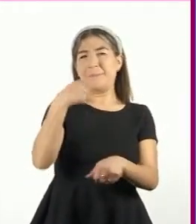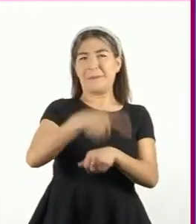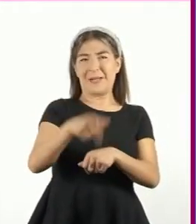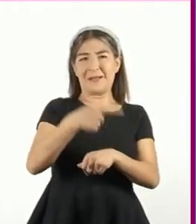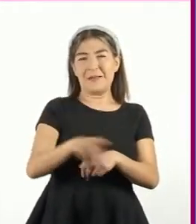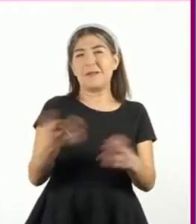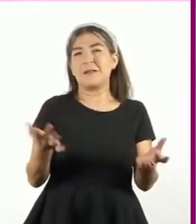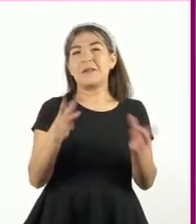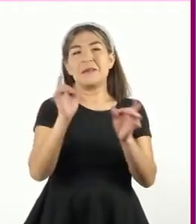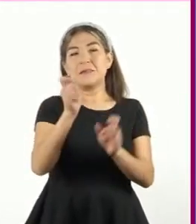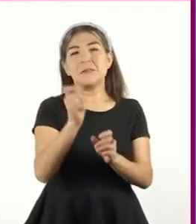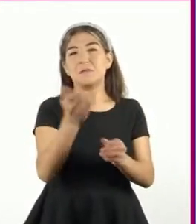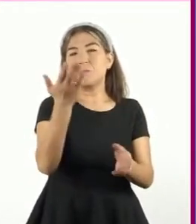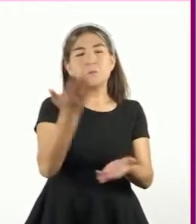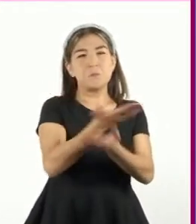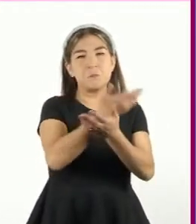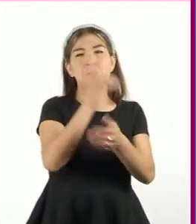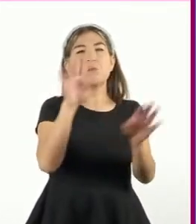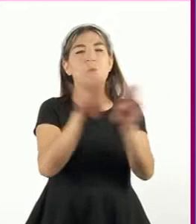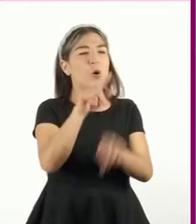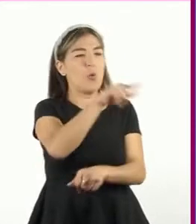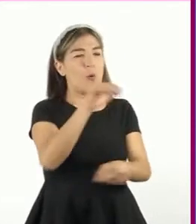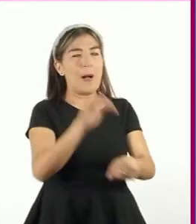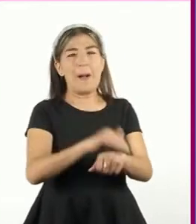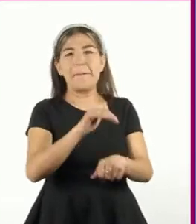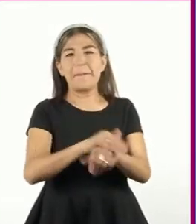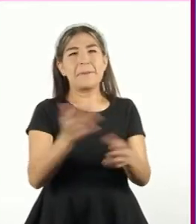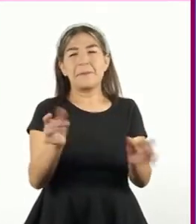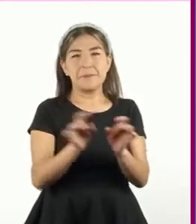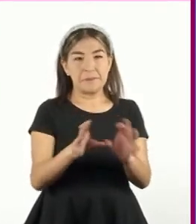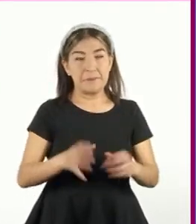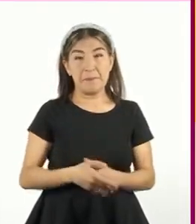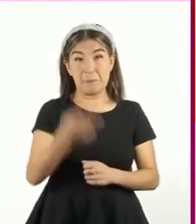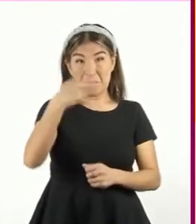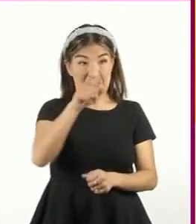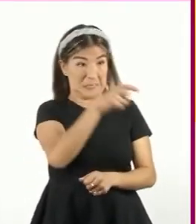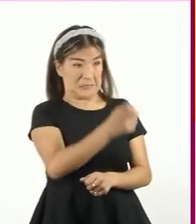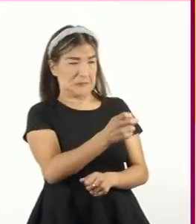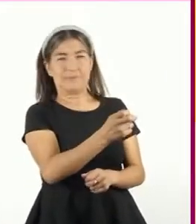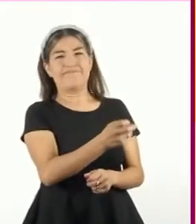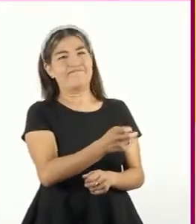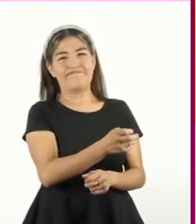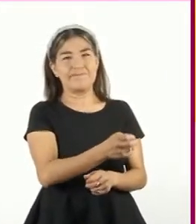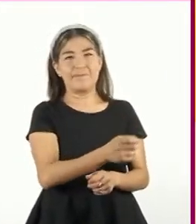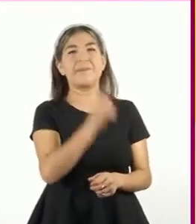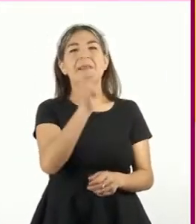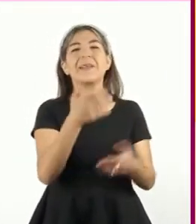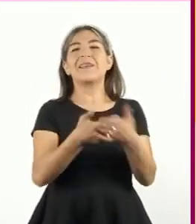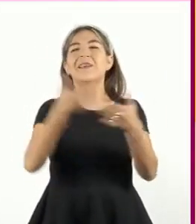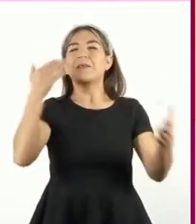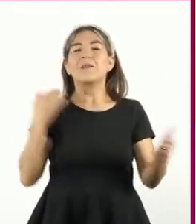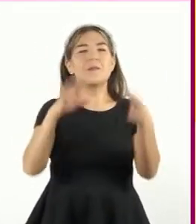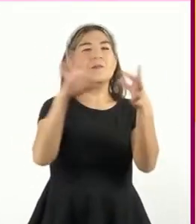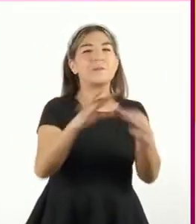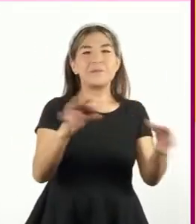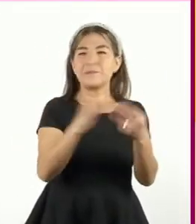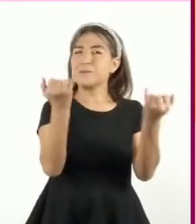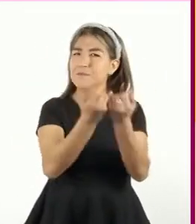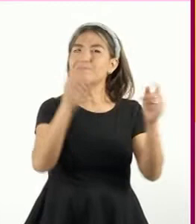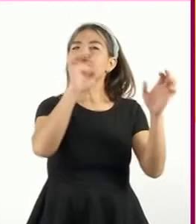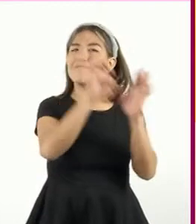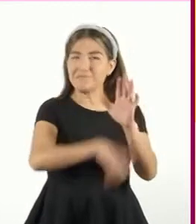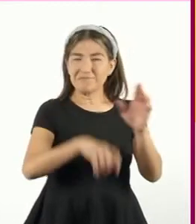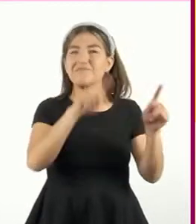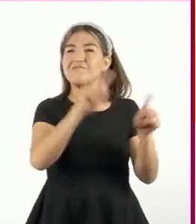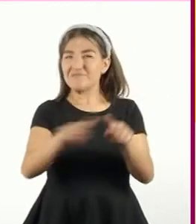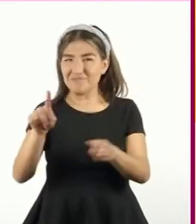una acción intencional de su amigo, pero esto no fue así. Como el anterior, hay muchos ejemplos